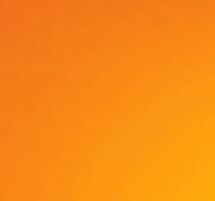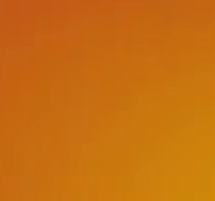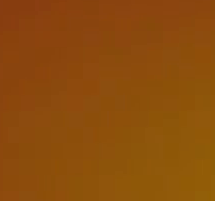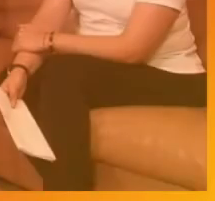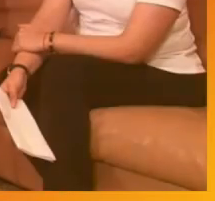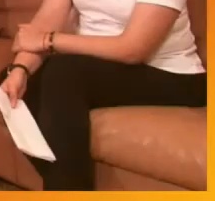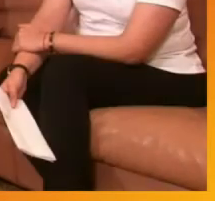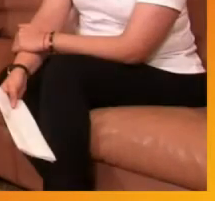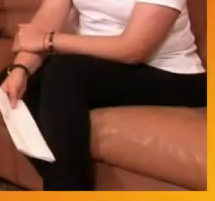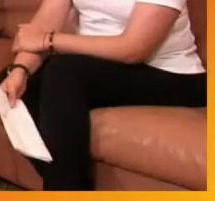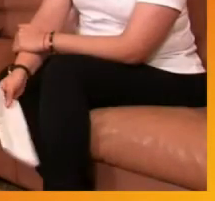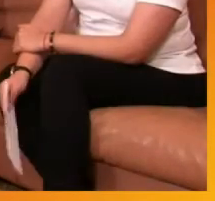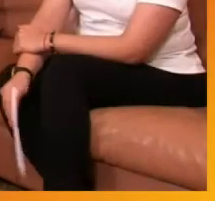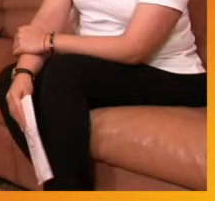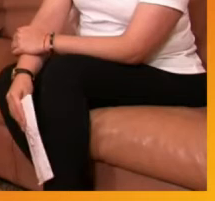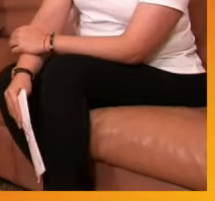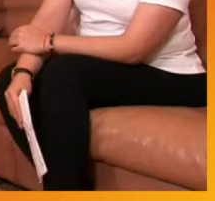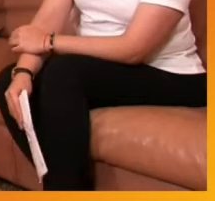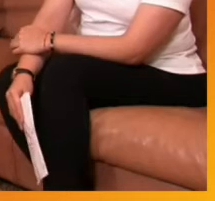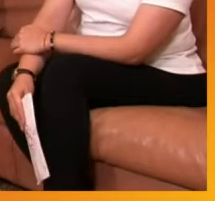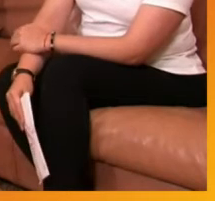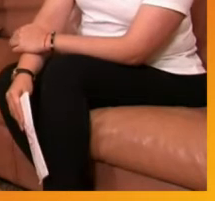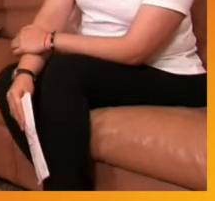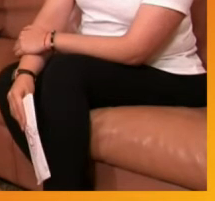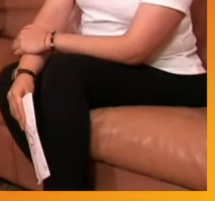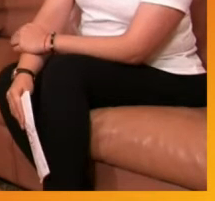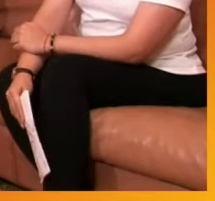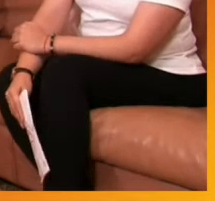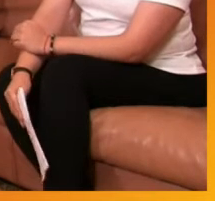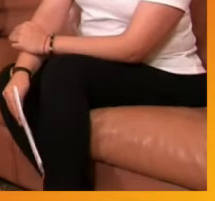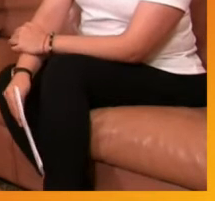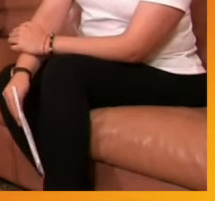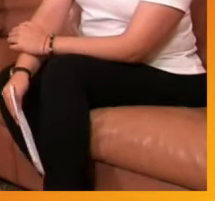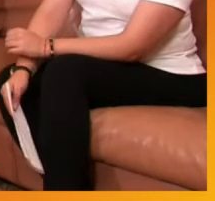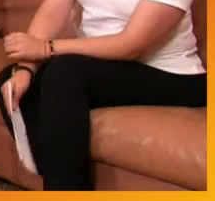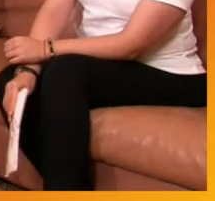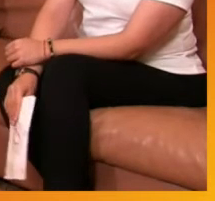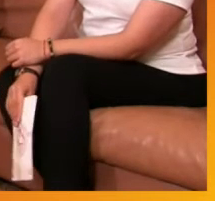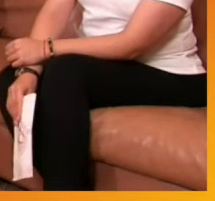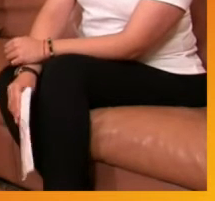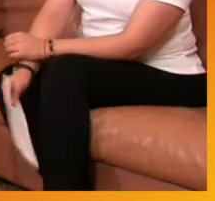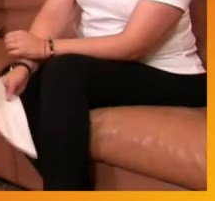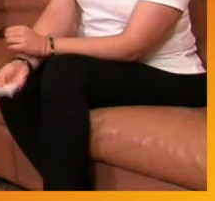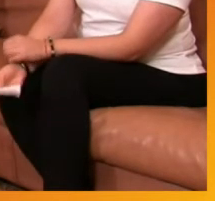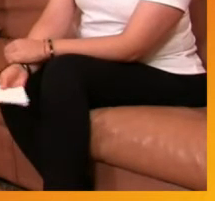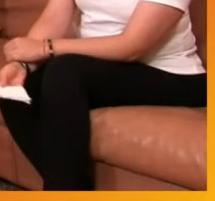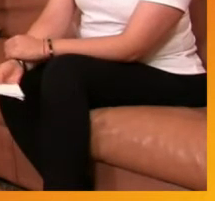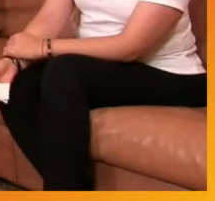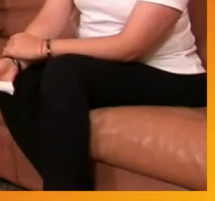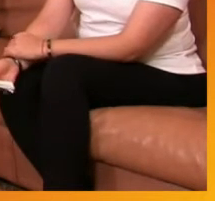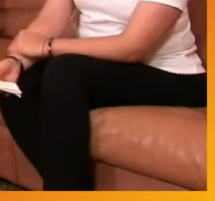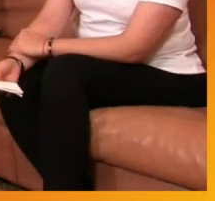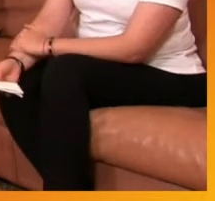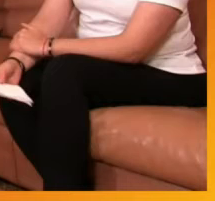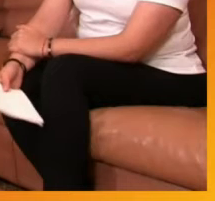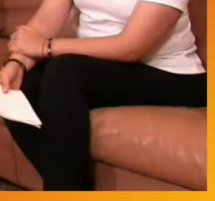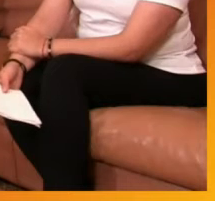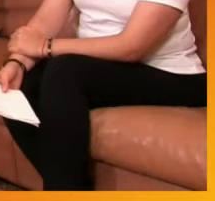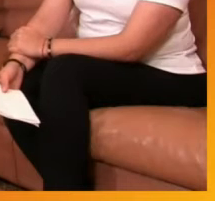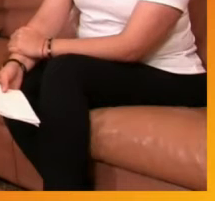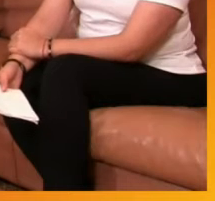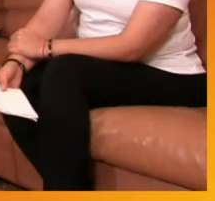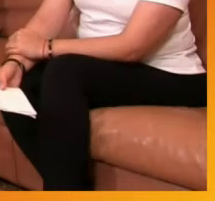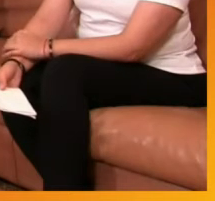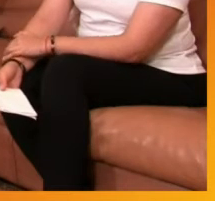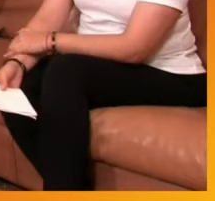Muy bien, gracias Ricardo. Bueno, pues como bien decías, estamos en la recta final de esta Expo Red de